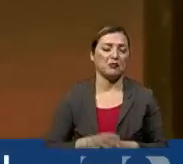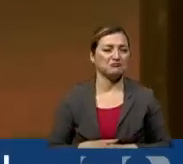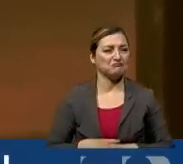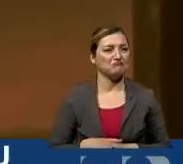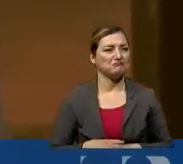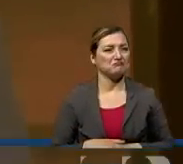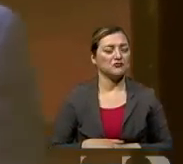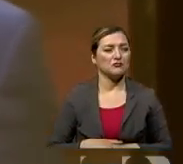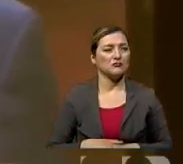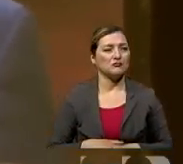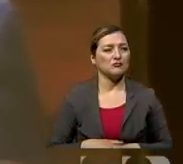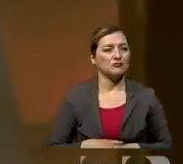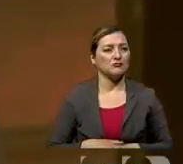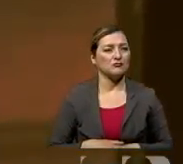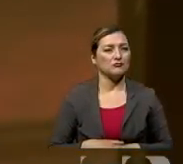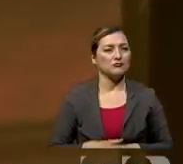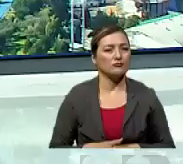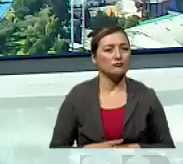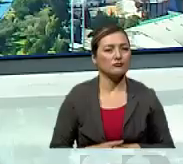Fausto Yepes, 24 horas.